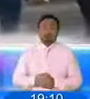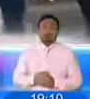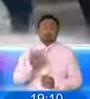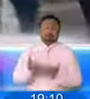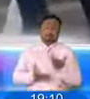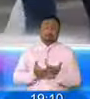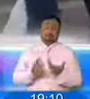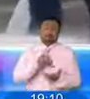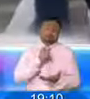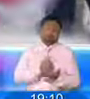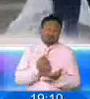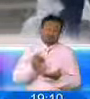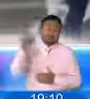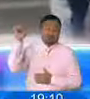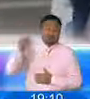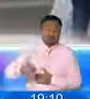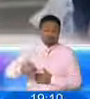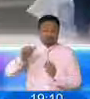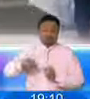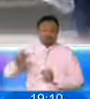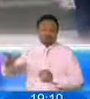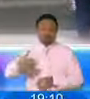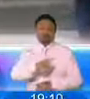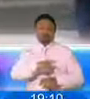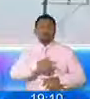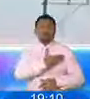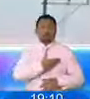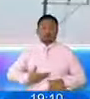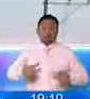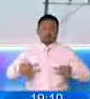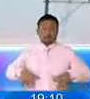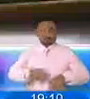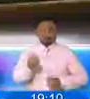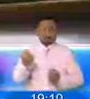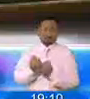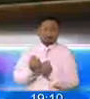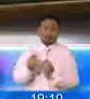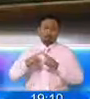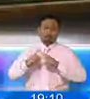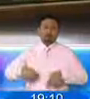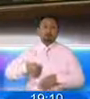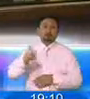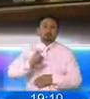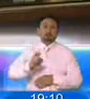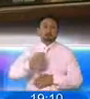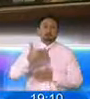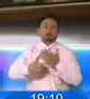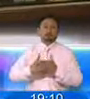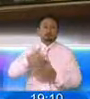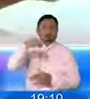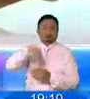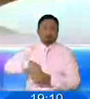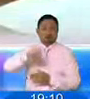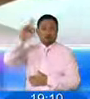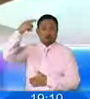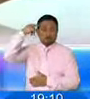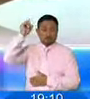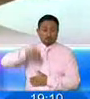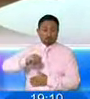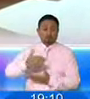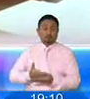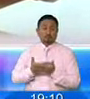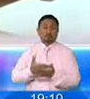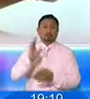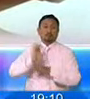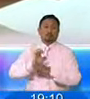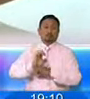posible triunfo del sí ayudará a consolidar la imagen del presidente ante el país, pero que será necesario que luego de la elección el gobierno le presente al Ecuador